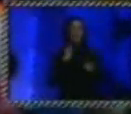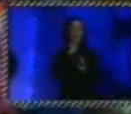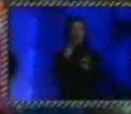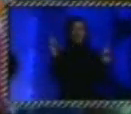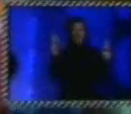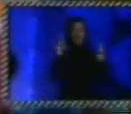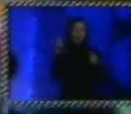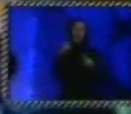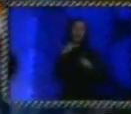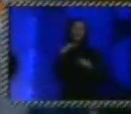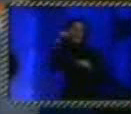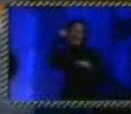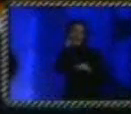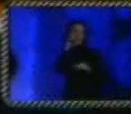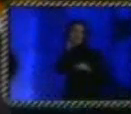de un chicha en Gran Canaria.